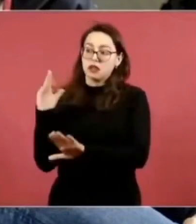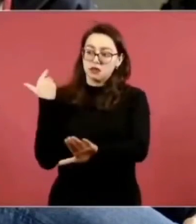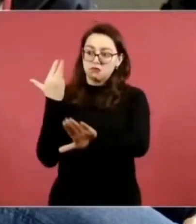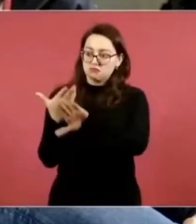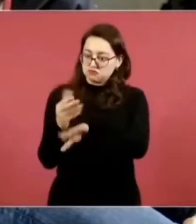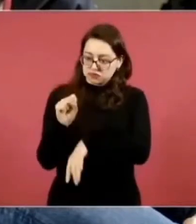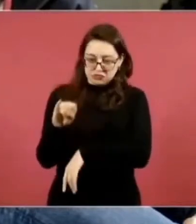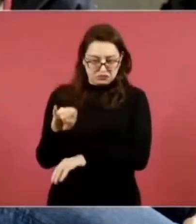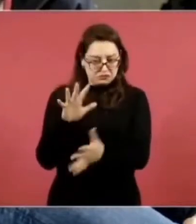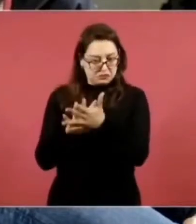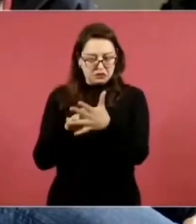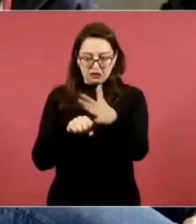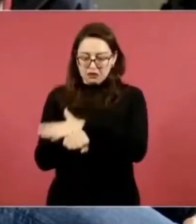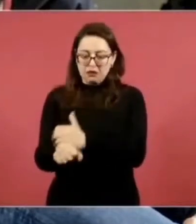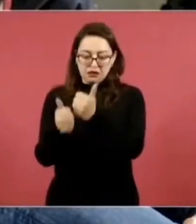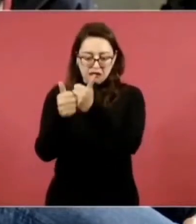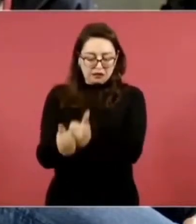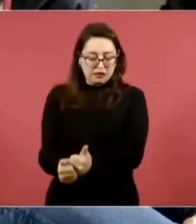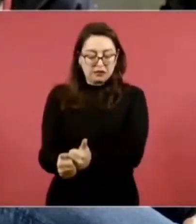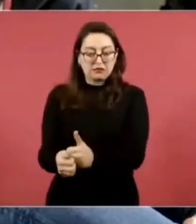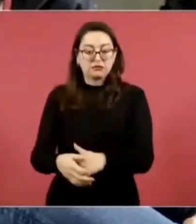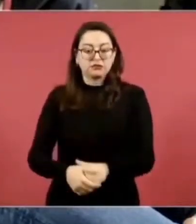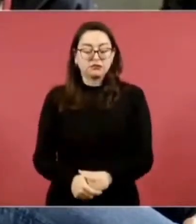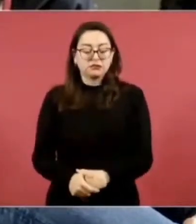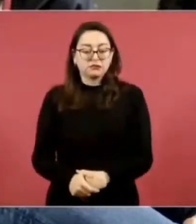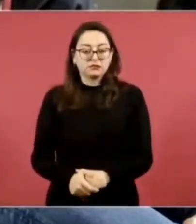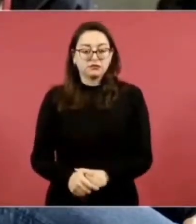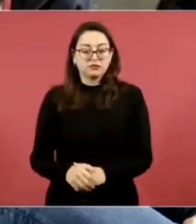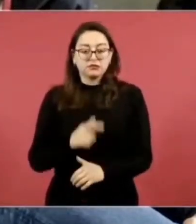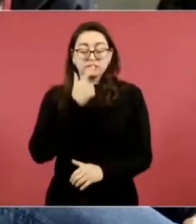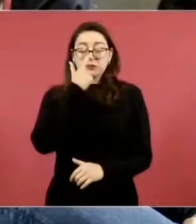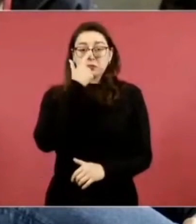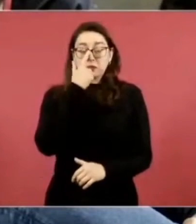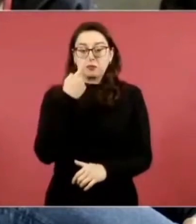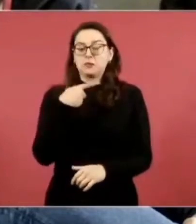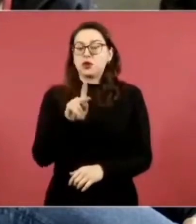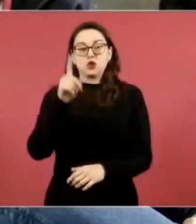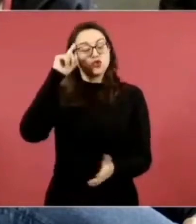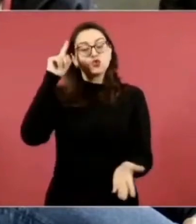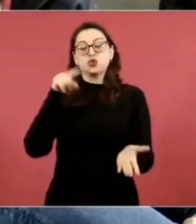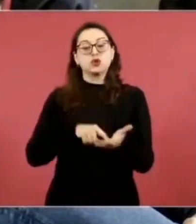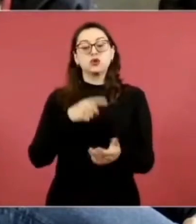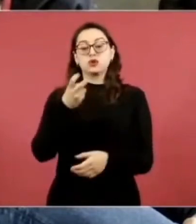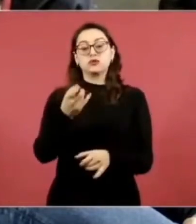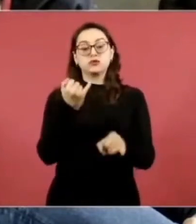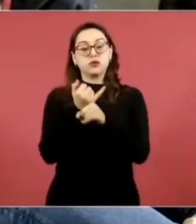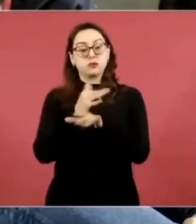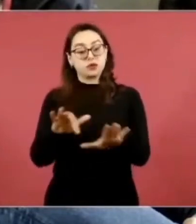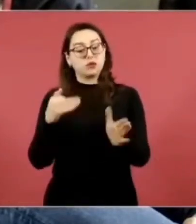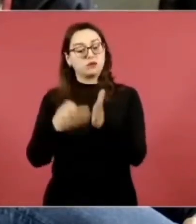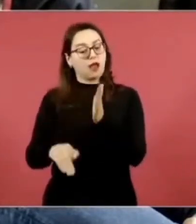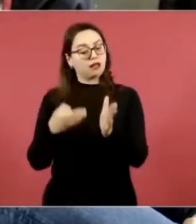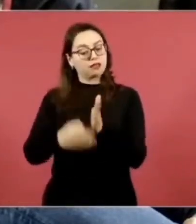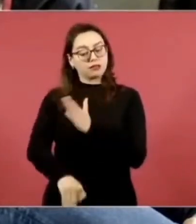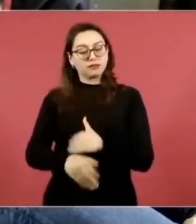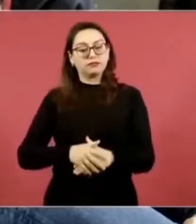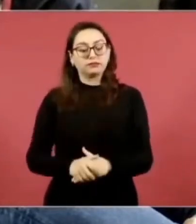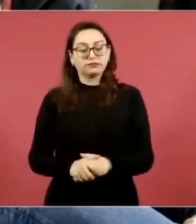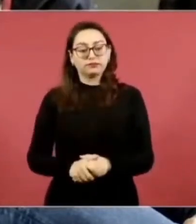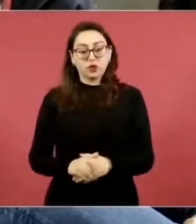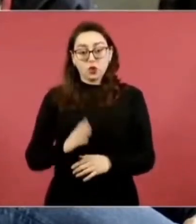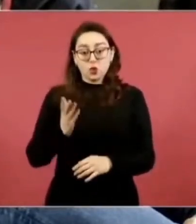lo mantuvieran ahí. Pero esa información no se la están presentando a usted. Y